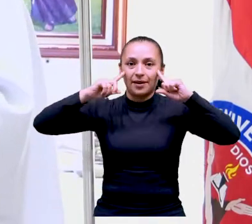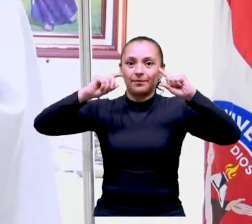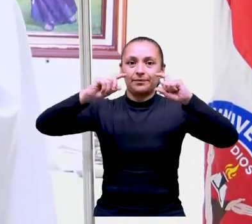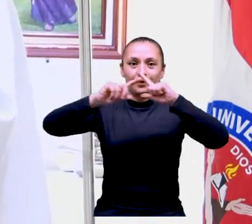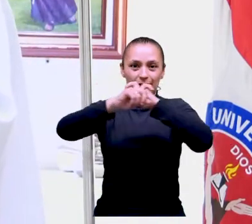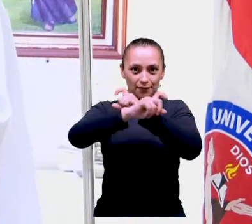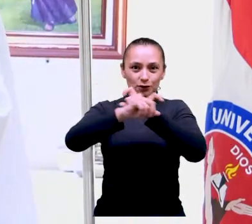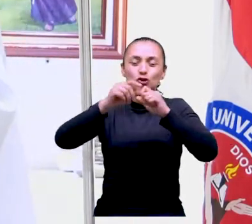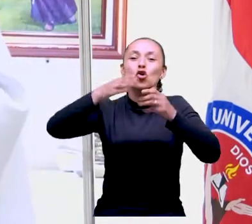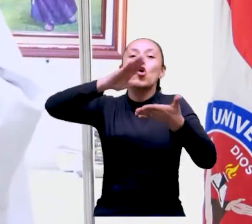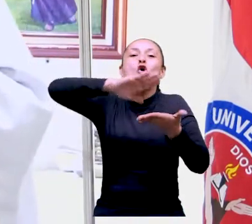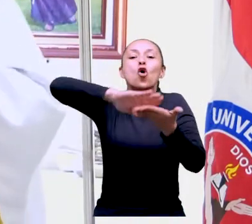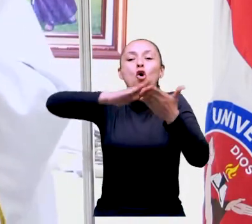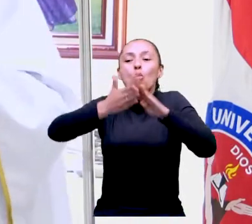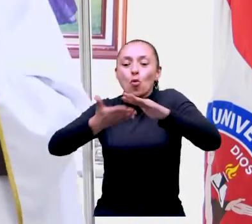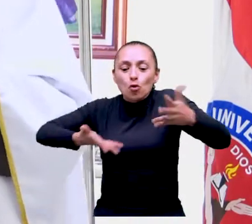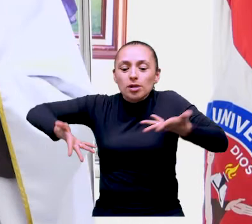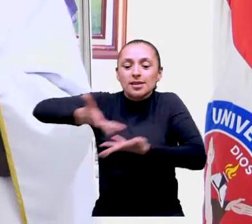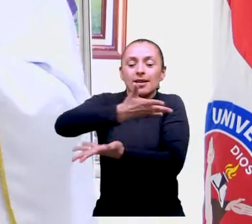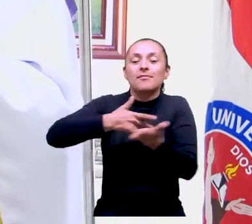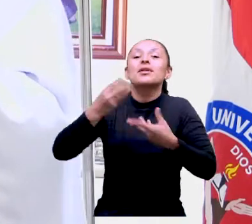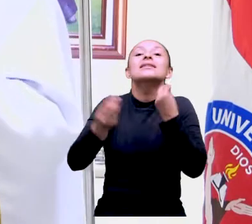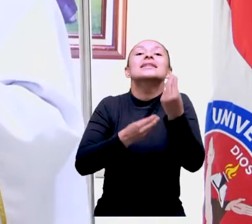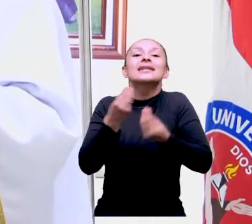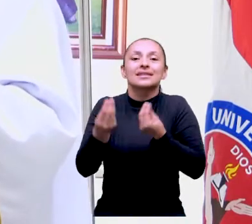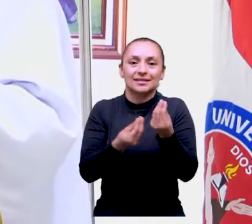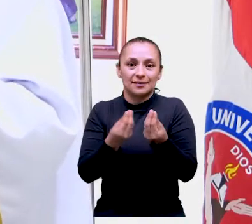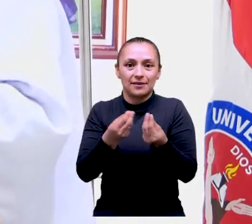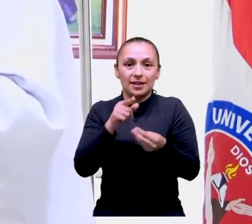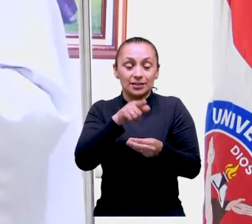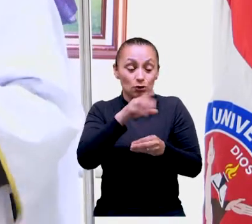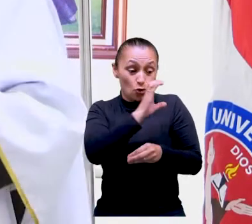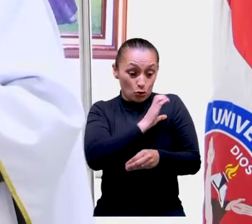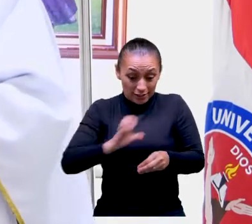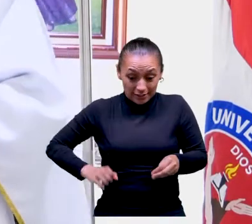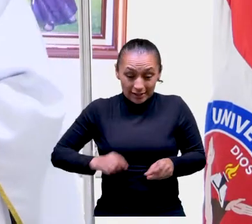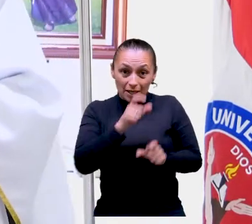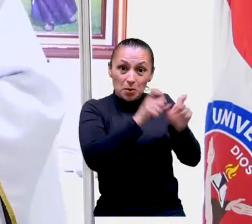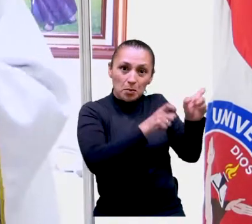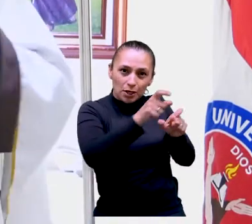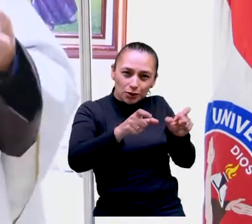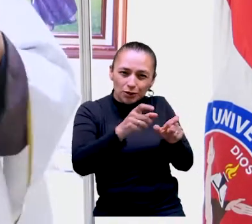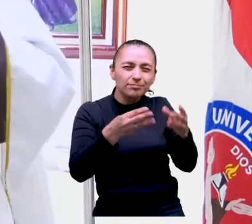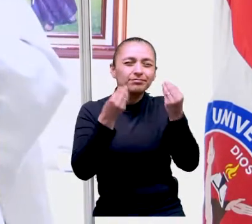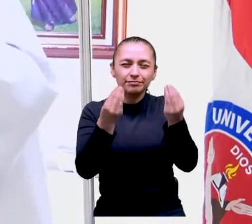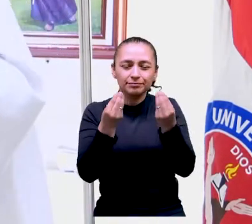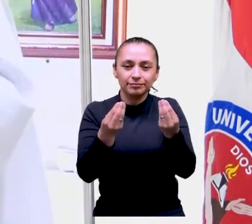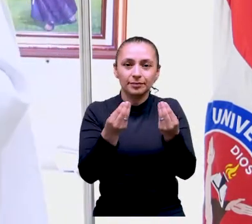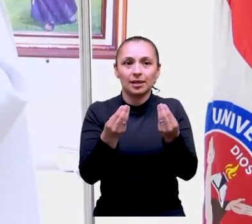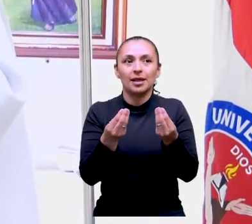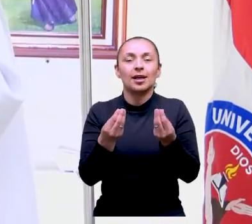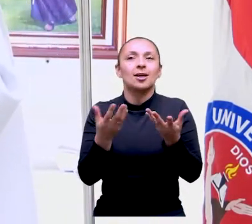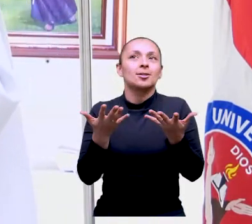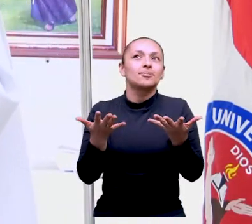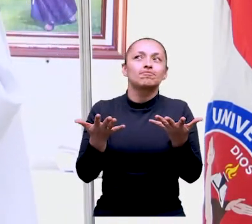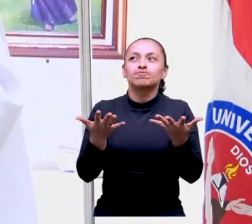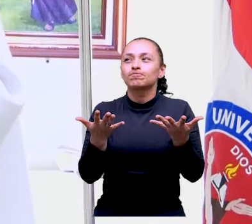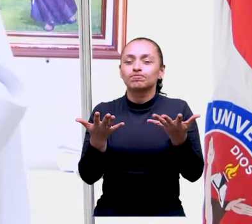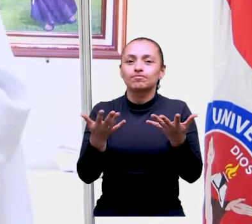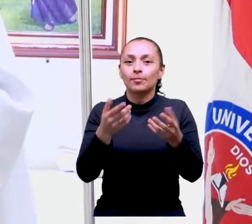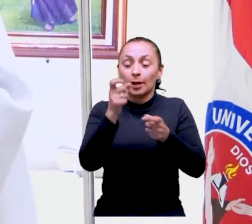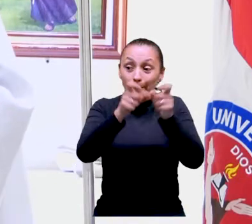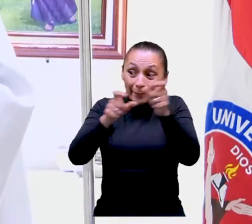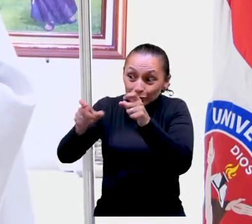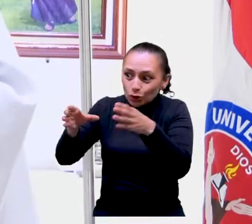y que tenían que reflexionar en comunidad que se iba a ser para estos cristianos que